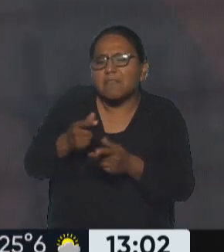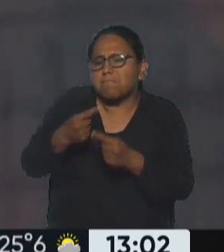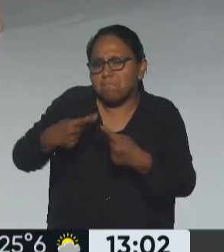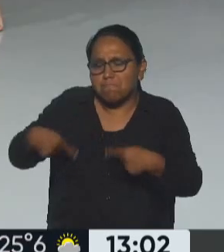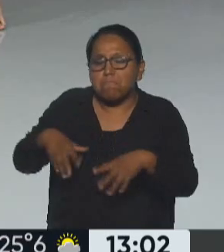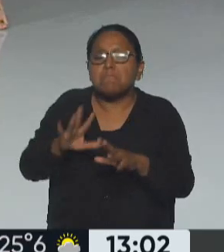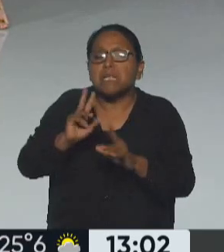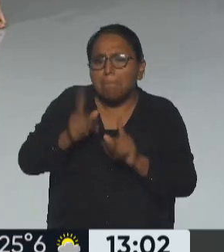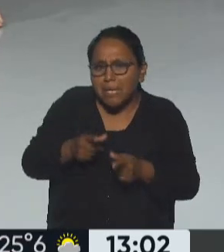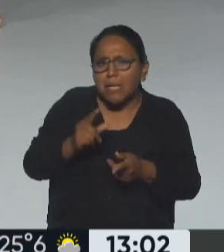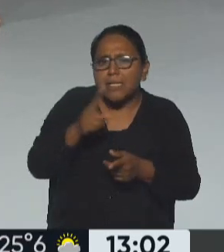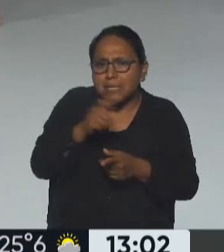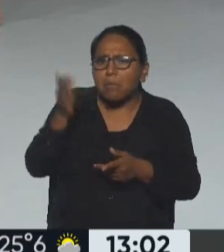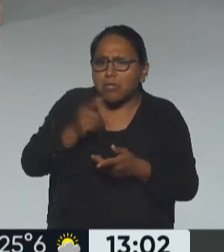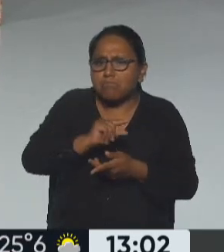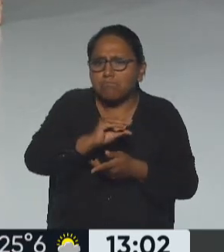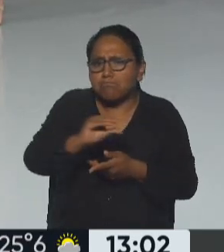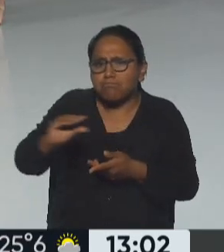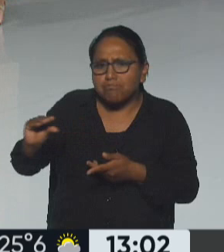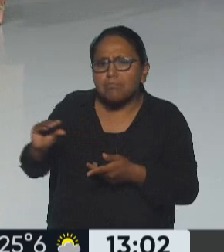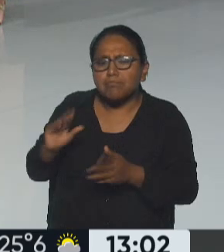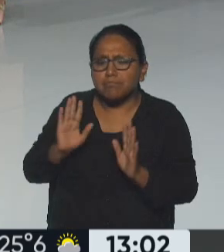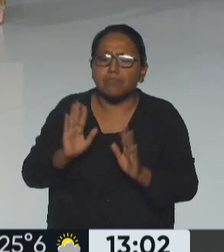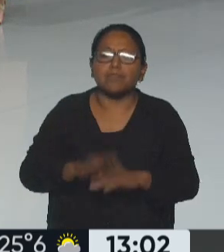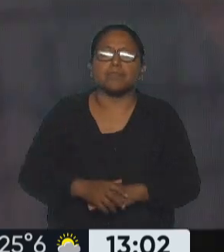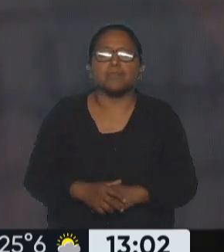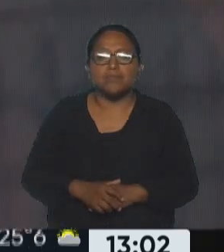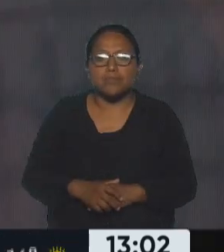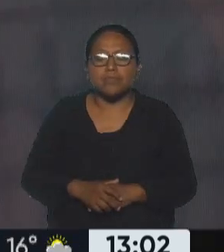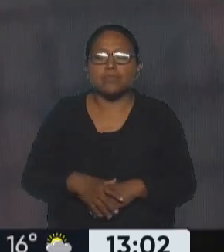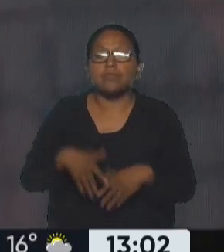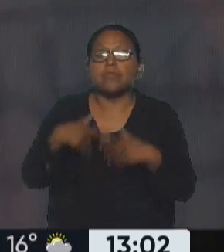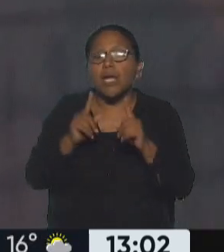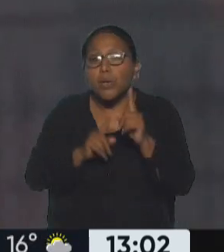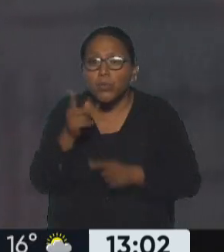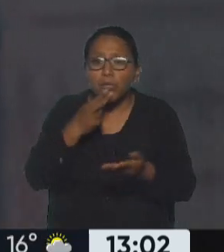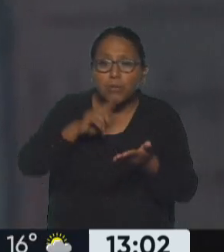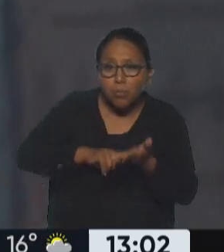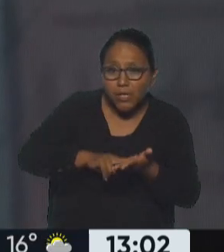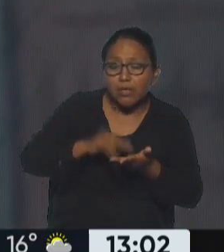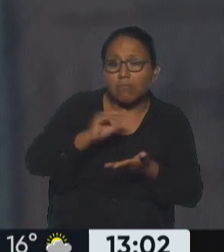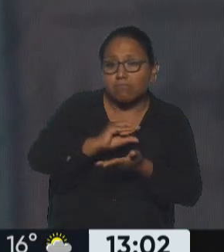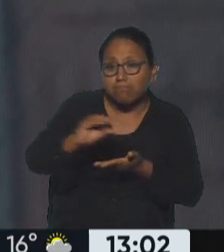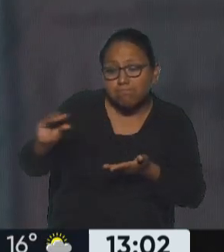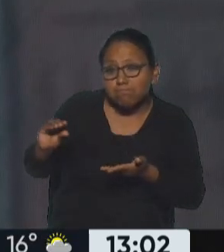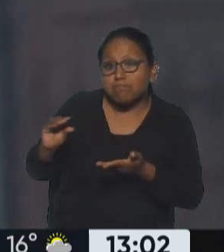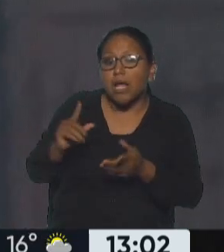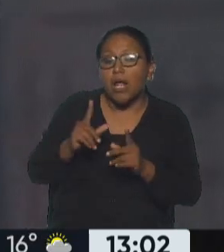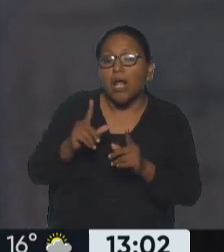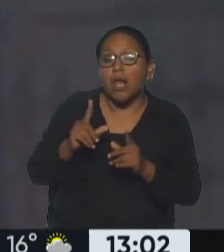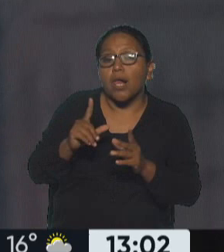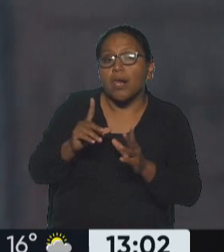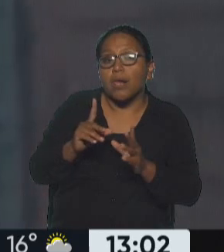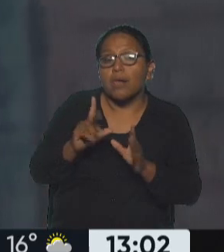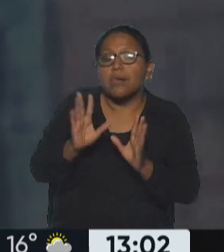de valor también se reparten el 100% y hay algunos otros más entonces hay algunos impuestos que se reparten esa masa luego